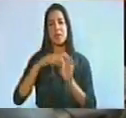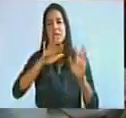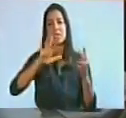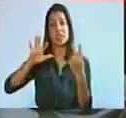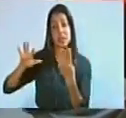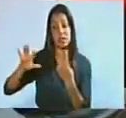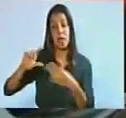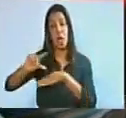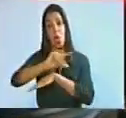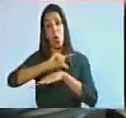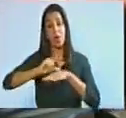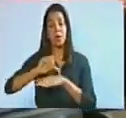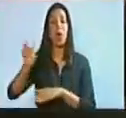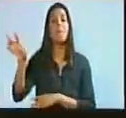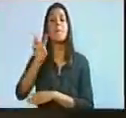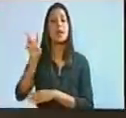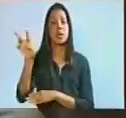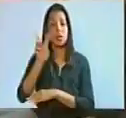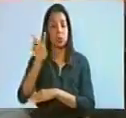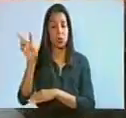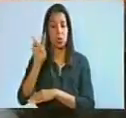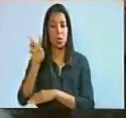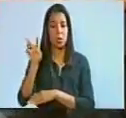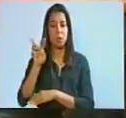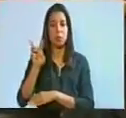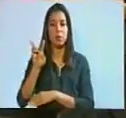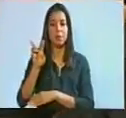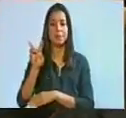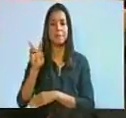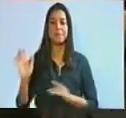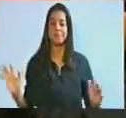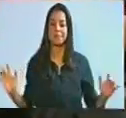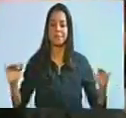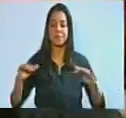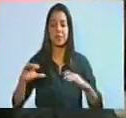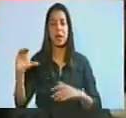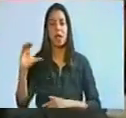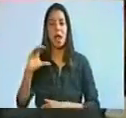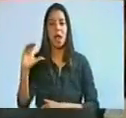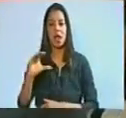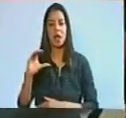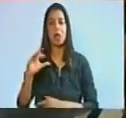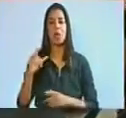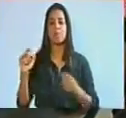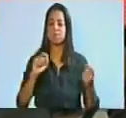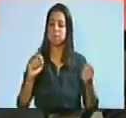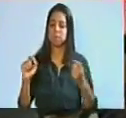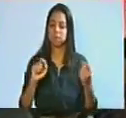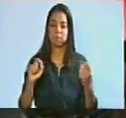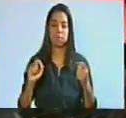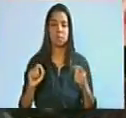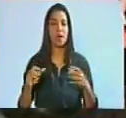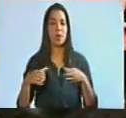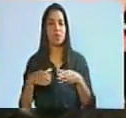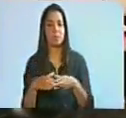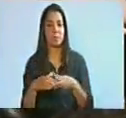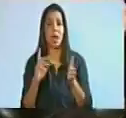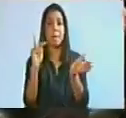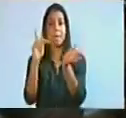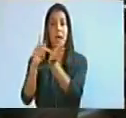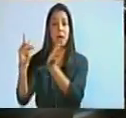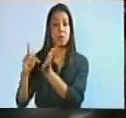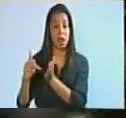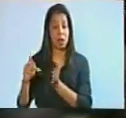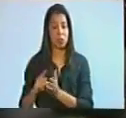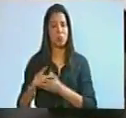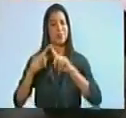República Bolivariana de Venezuela sostuvo en la ciudad de Caracas una productiva reunión con tenedores de